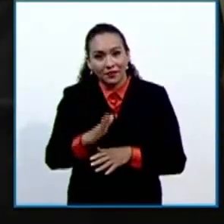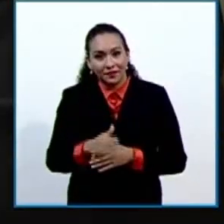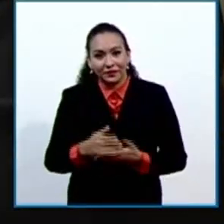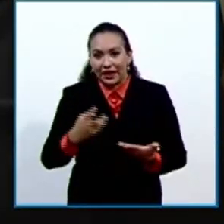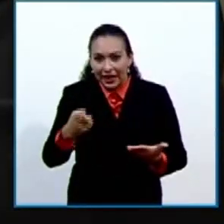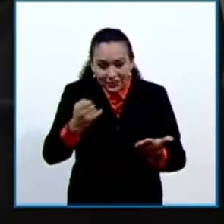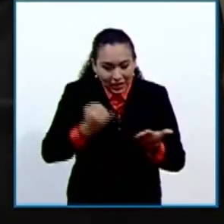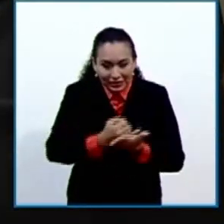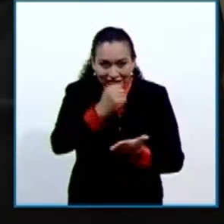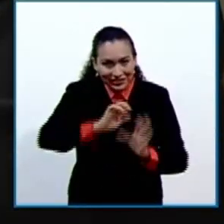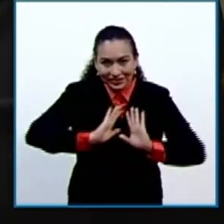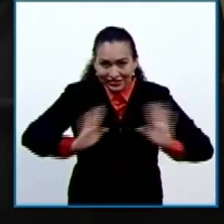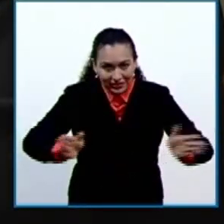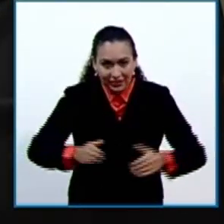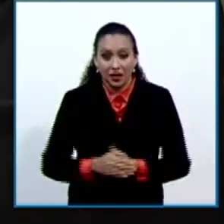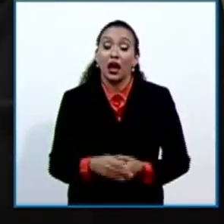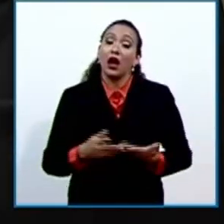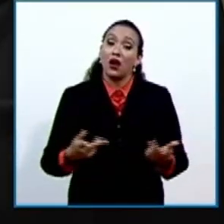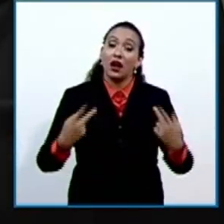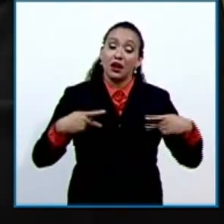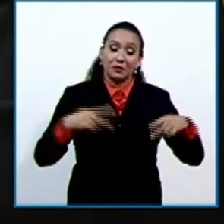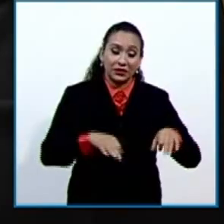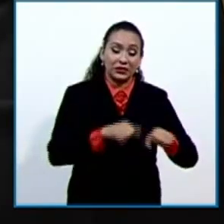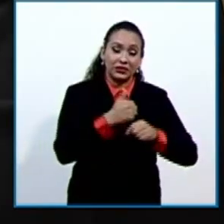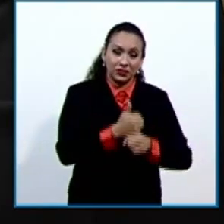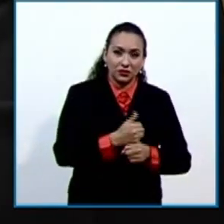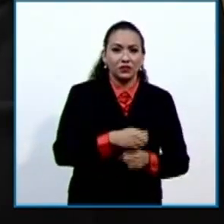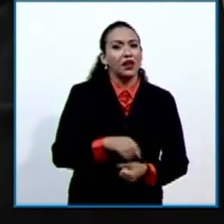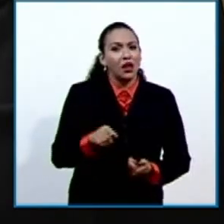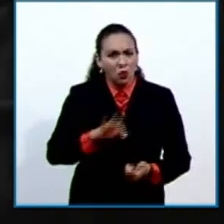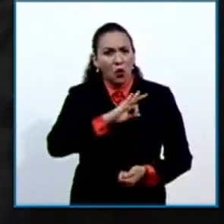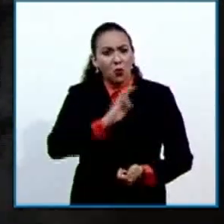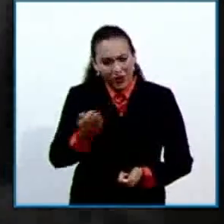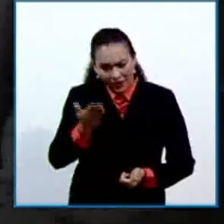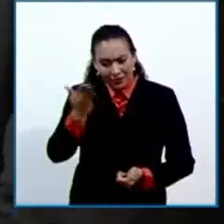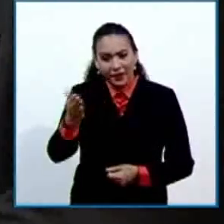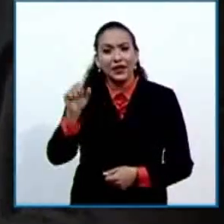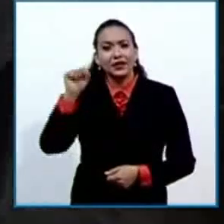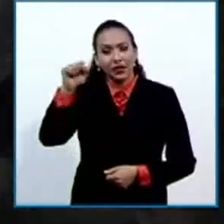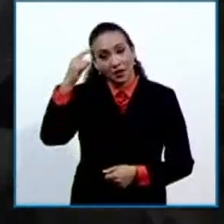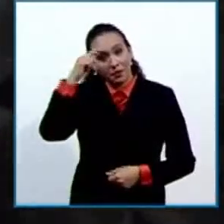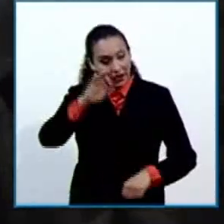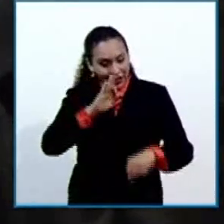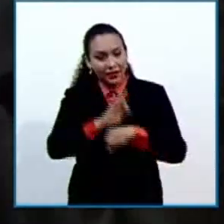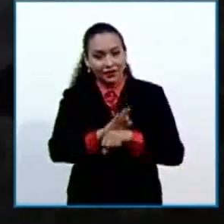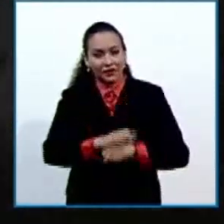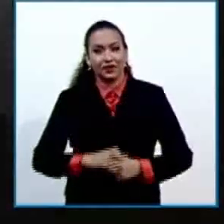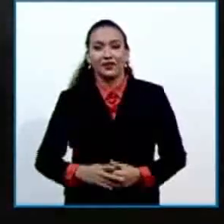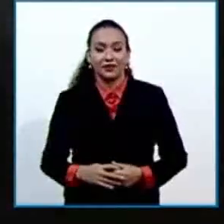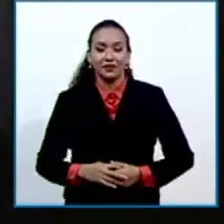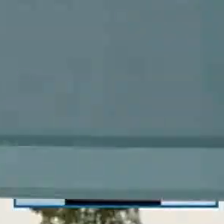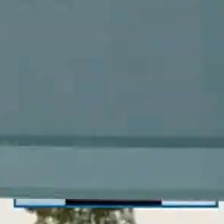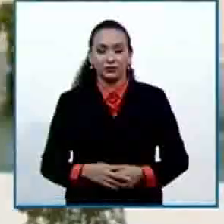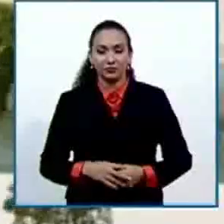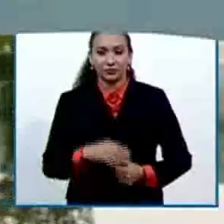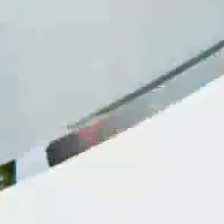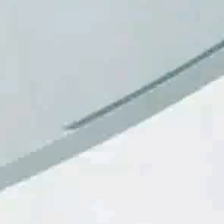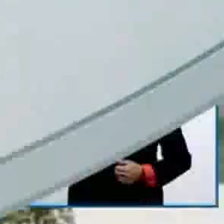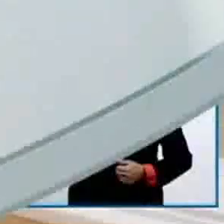esa resolución. La parte afectada no está obligada a agotar algún medio ordinario de defensa.